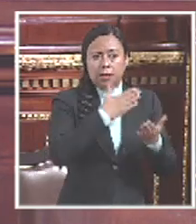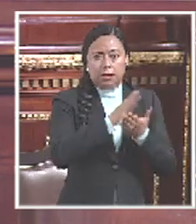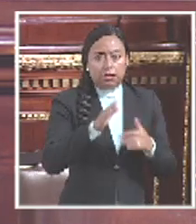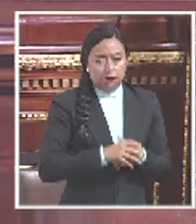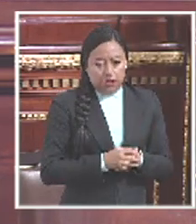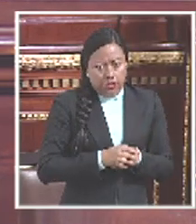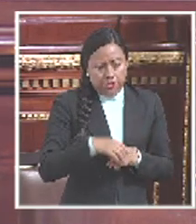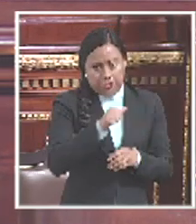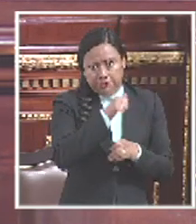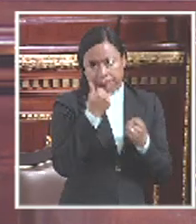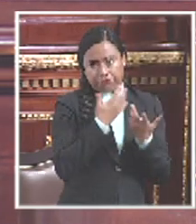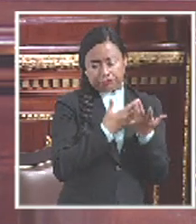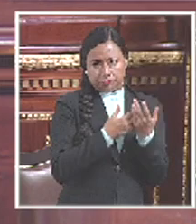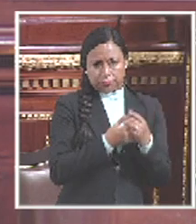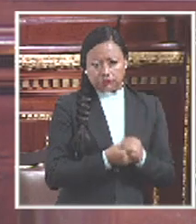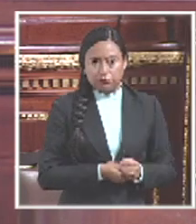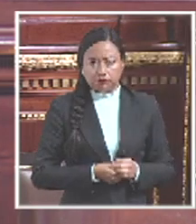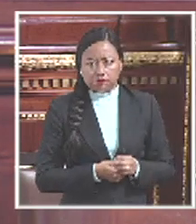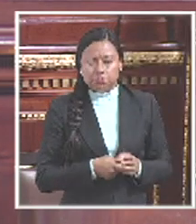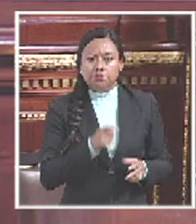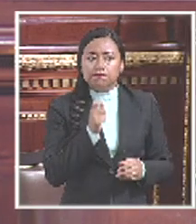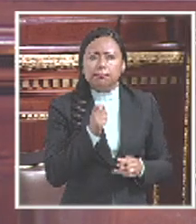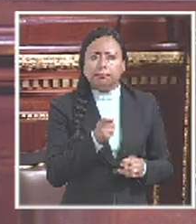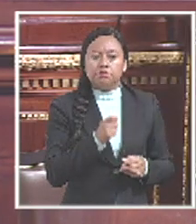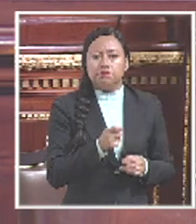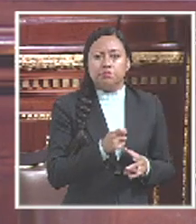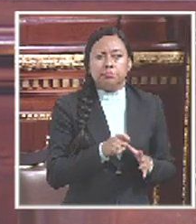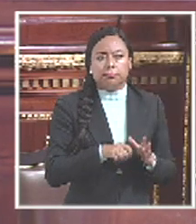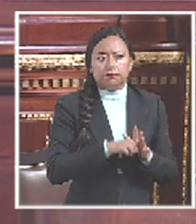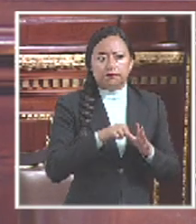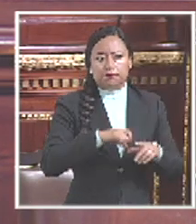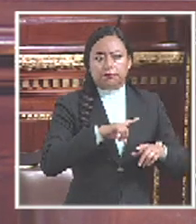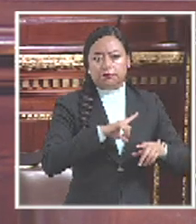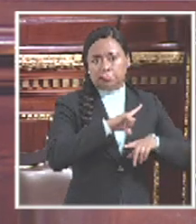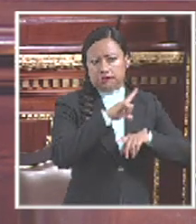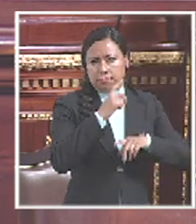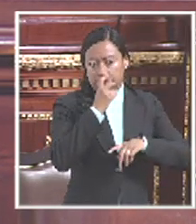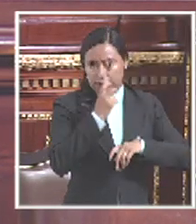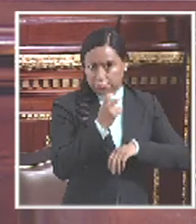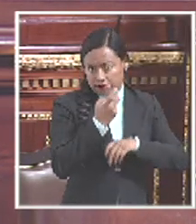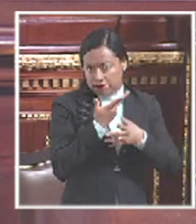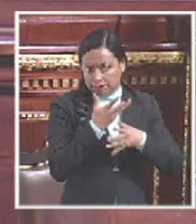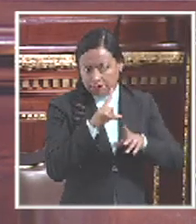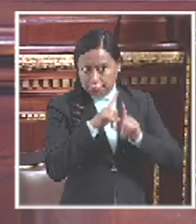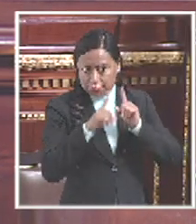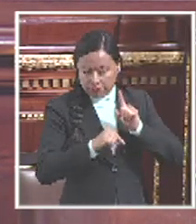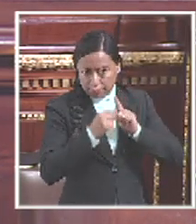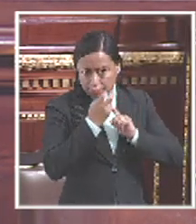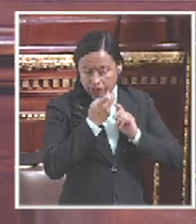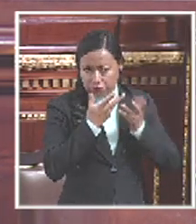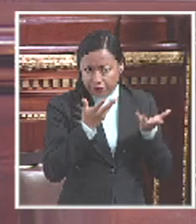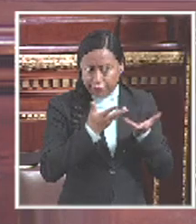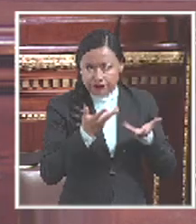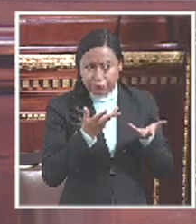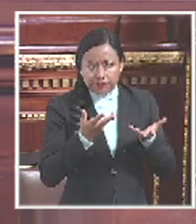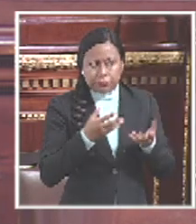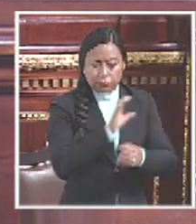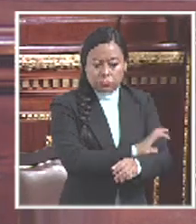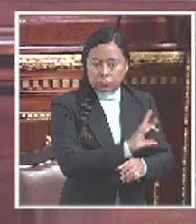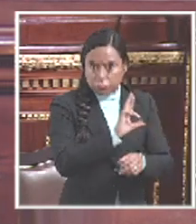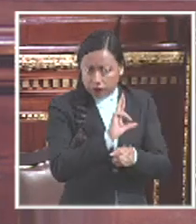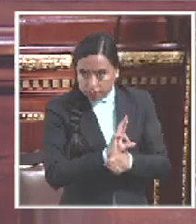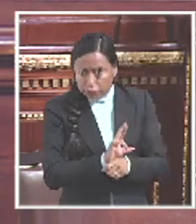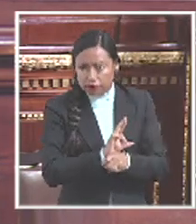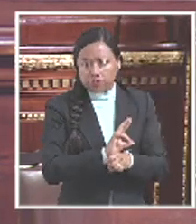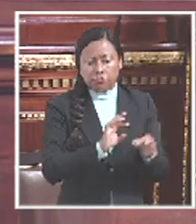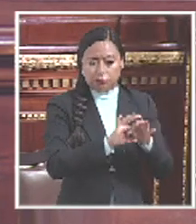relevante es que en el país estas acciones se están tomando de forma descoordinada y desarticulada porque no